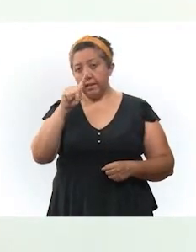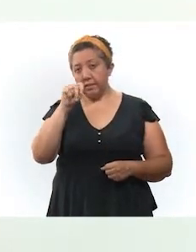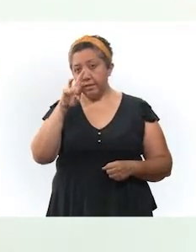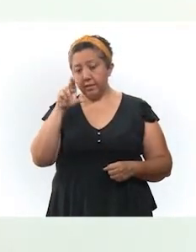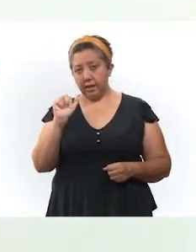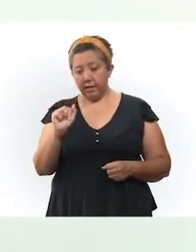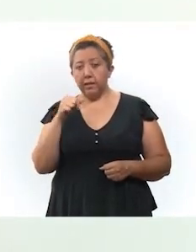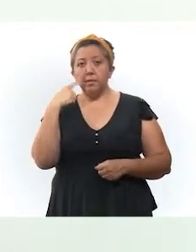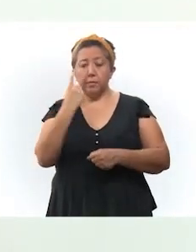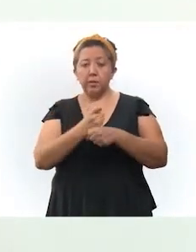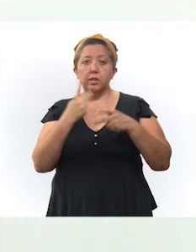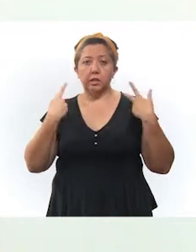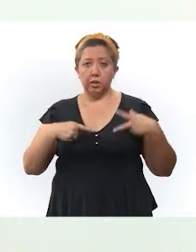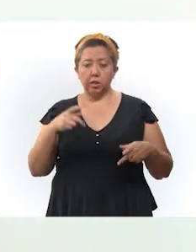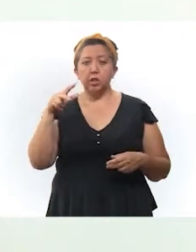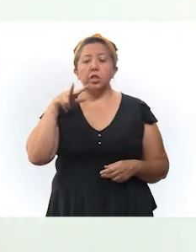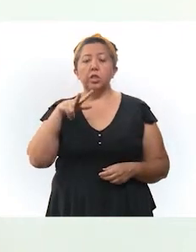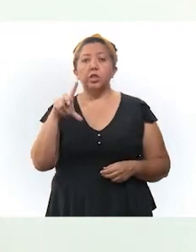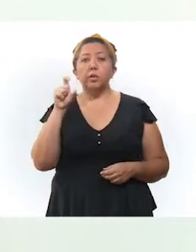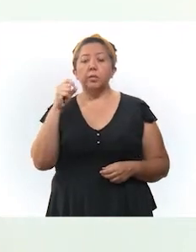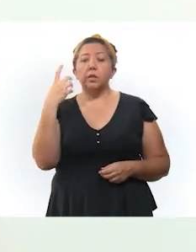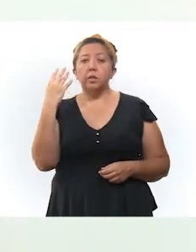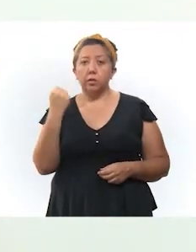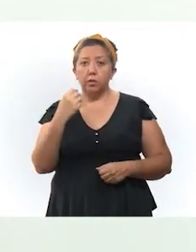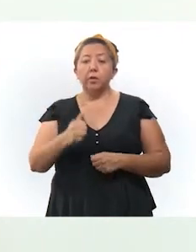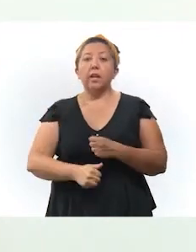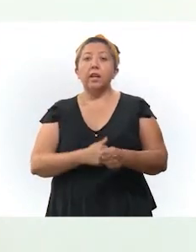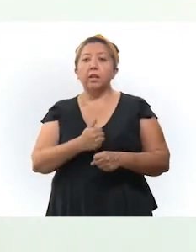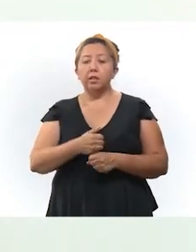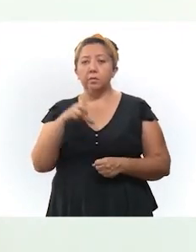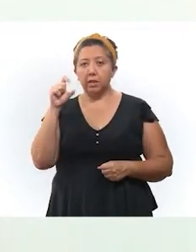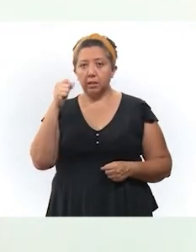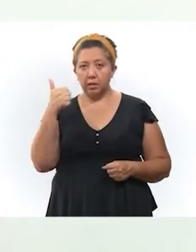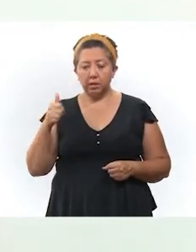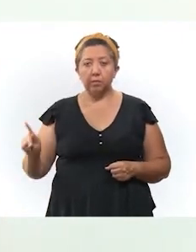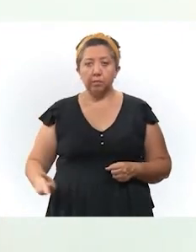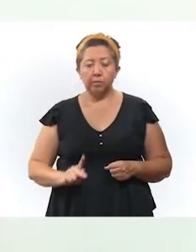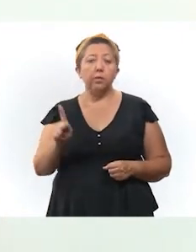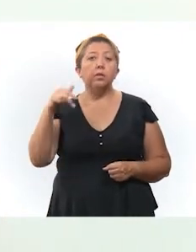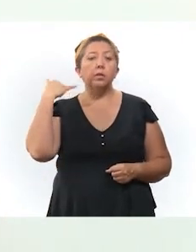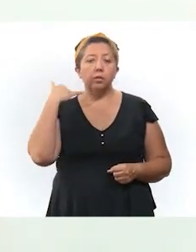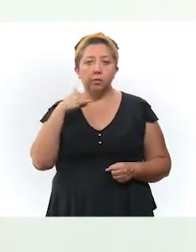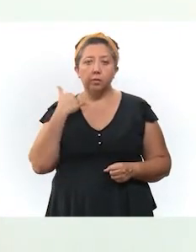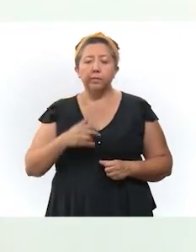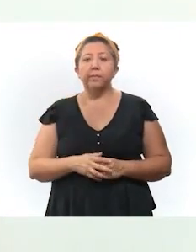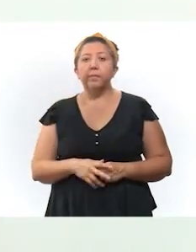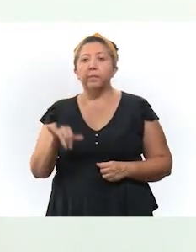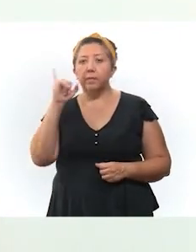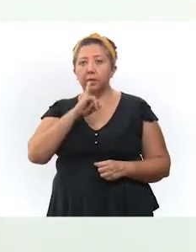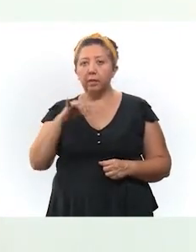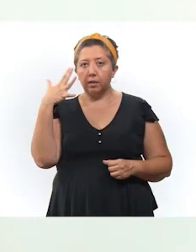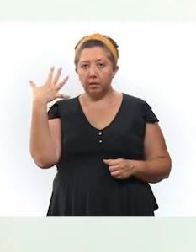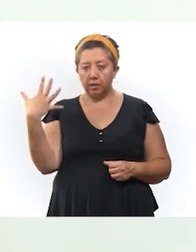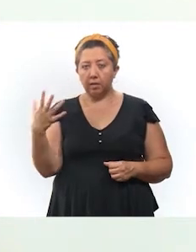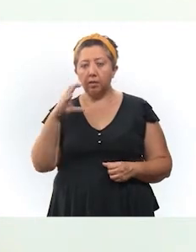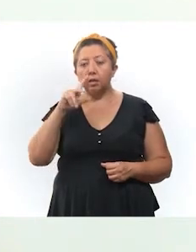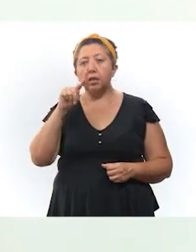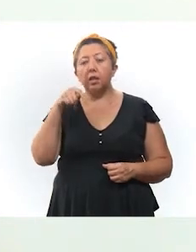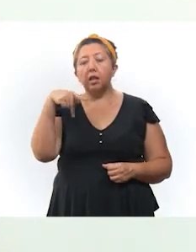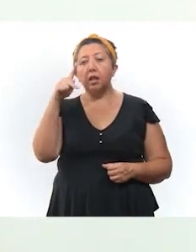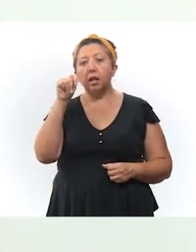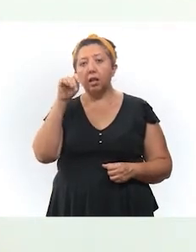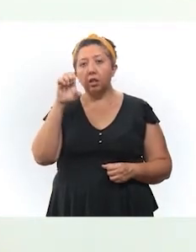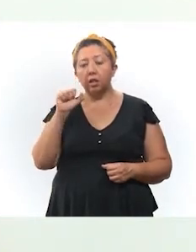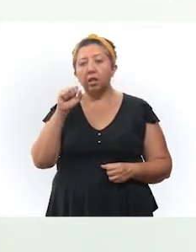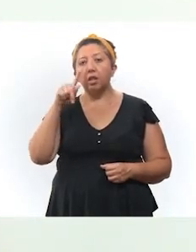AstraZeneca primeras dosis para personas de 18 a 29 años en 26 municipios de Yucatán. Jueves 5, en